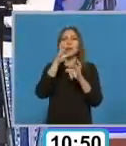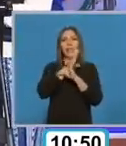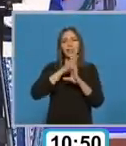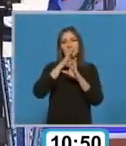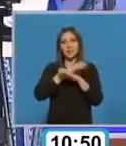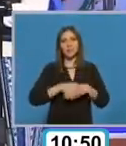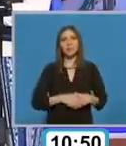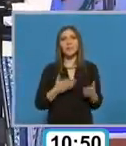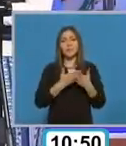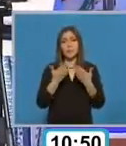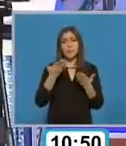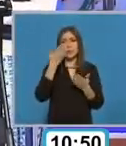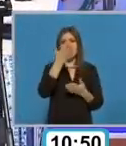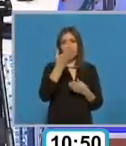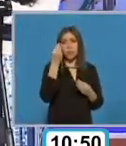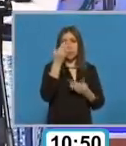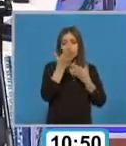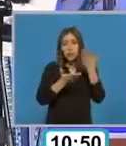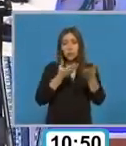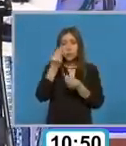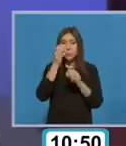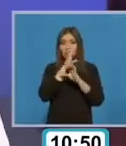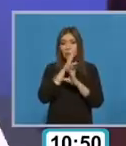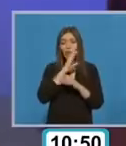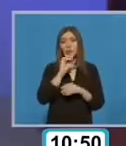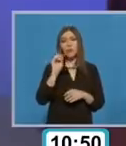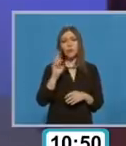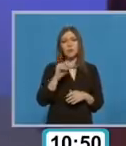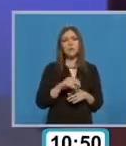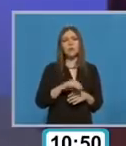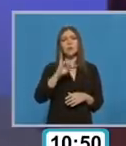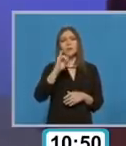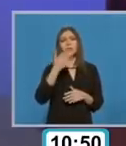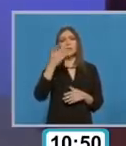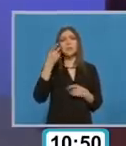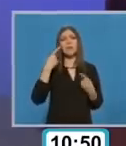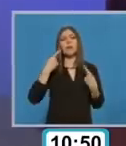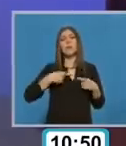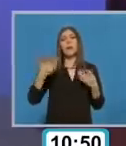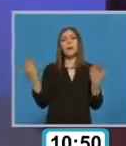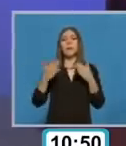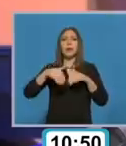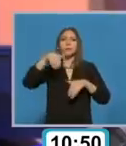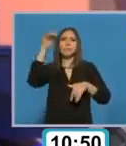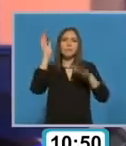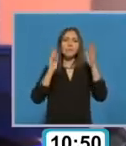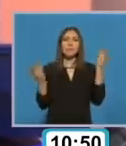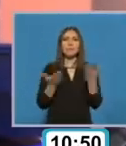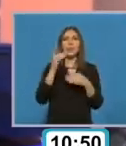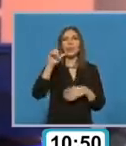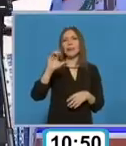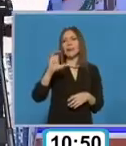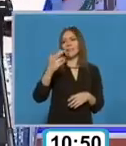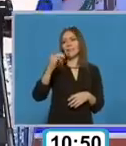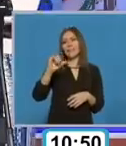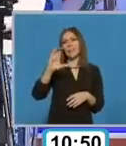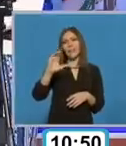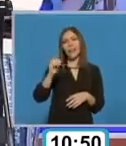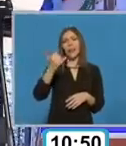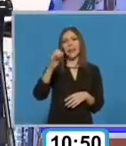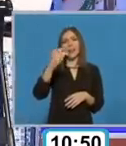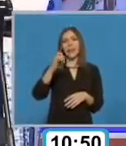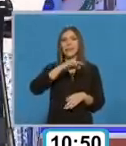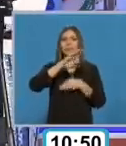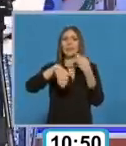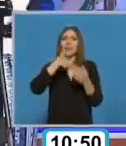les piden mucho la canción? Sí, de hecho sí la piden, pero... ¿Qué les dicen? gente La se pone chica a- Yeye. La chica Yeye, por favor, entonces ya.